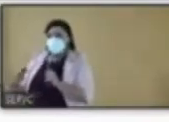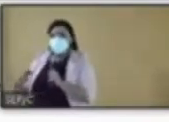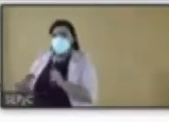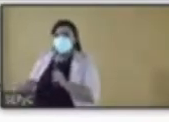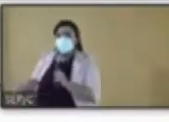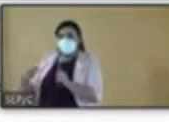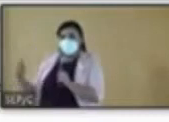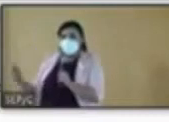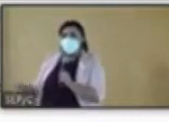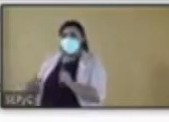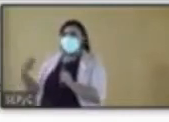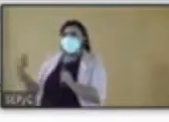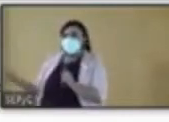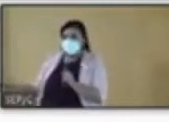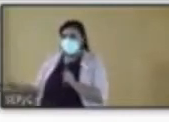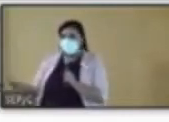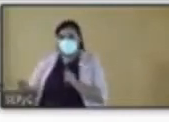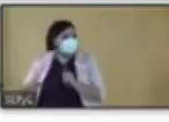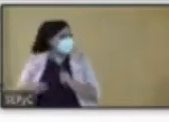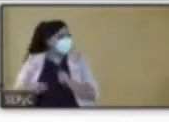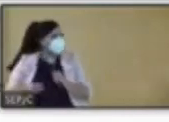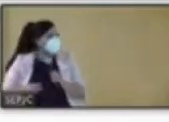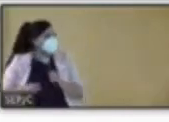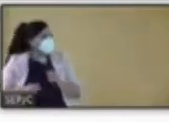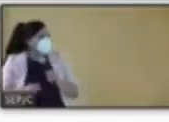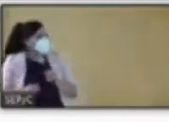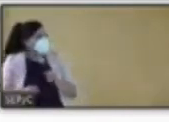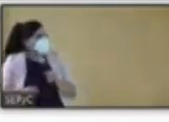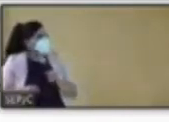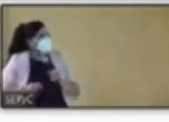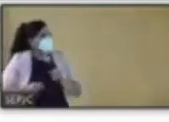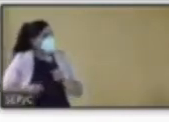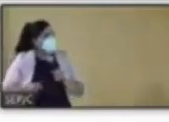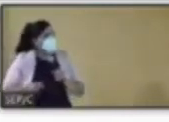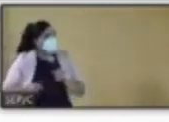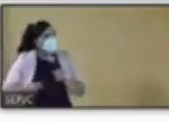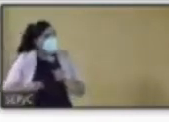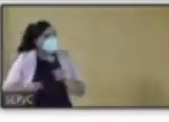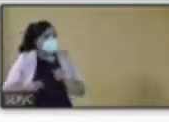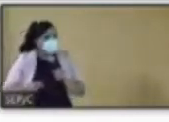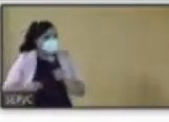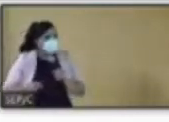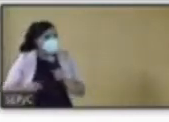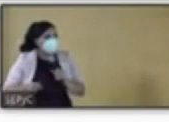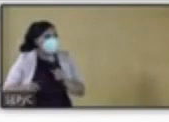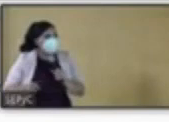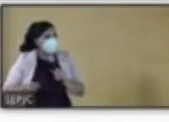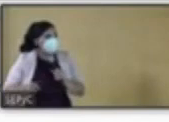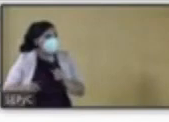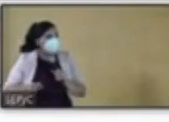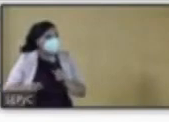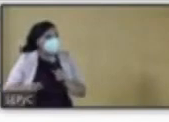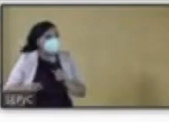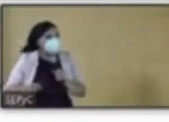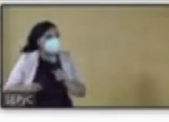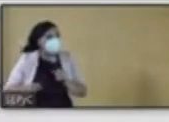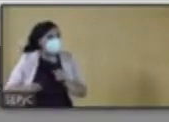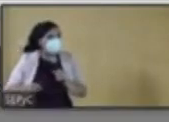como propietario, sino únicamente para otros efectos. Agregamos, podemos agregar si es un inmueble o un vehículo y